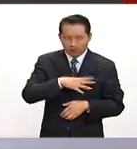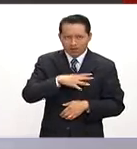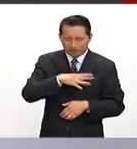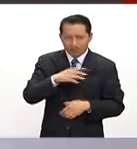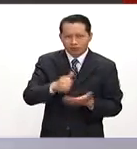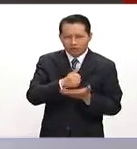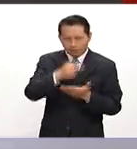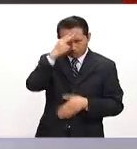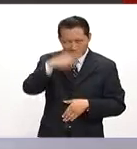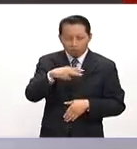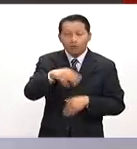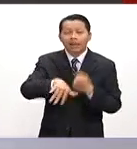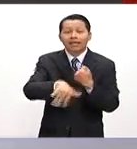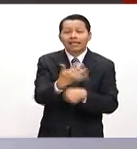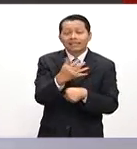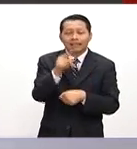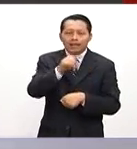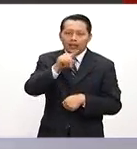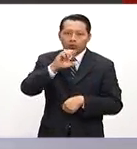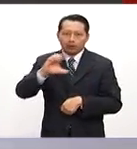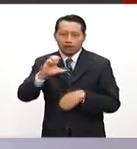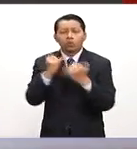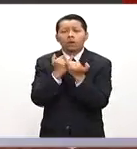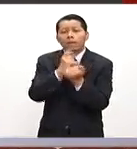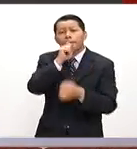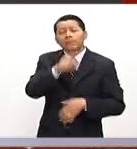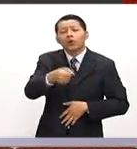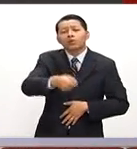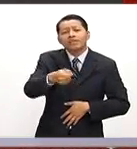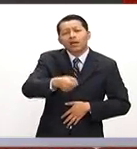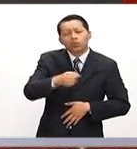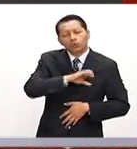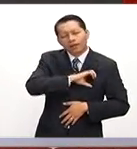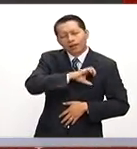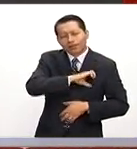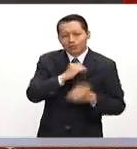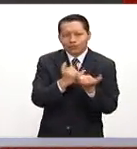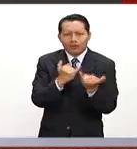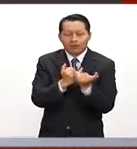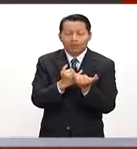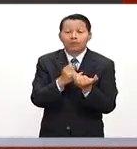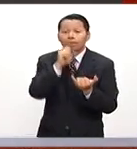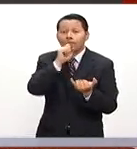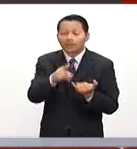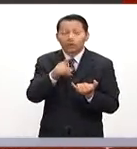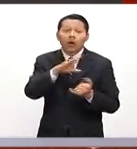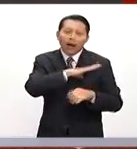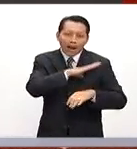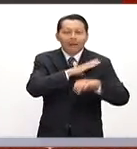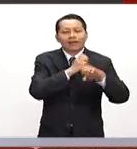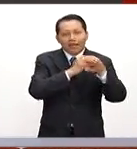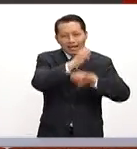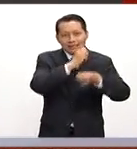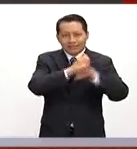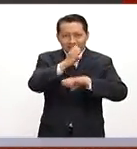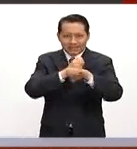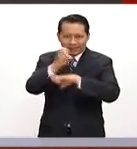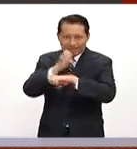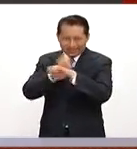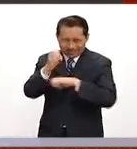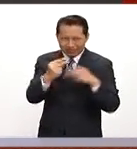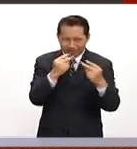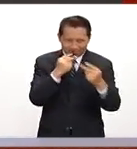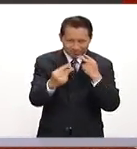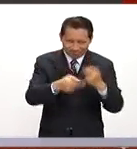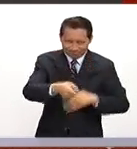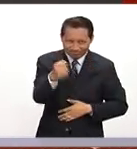15 grados centígrados. Y desde aquí, como siempre, un saludo muy afectuoso también a quienes nos están viendo en el interior de la República